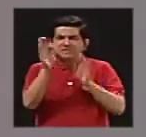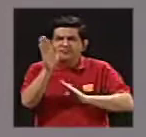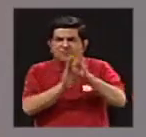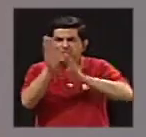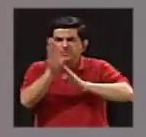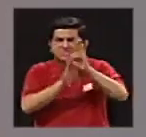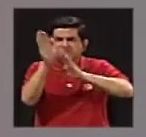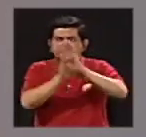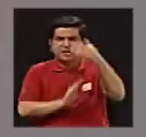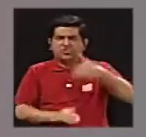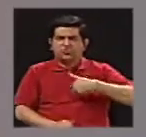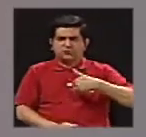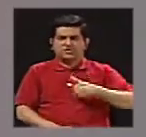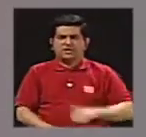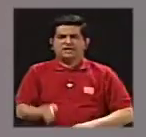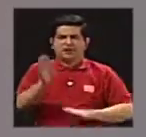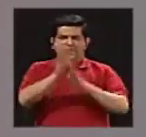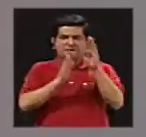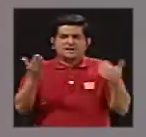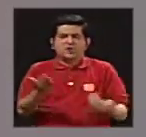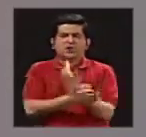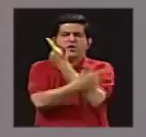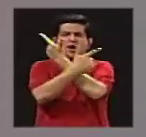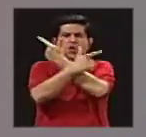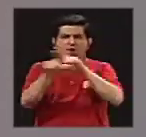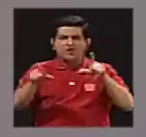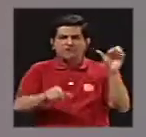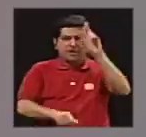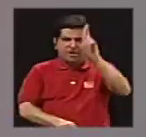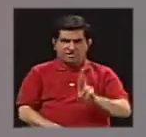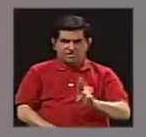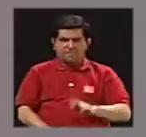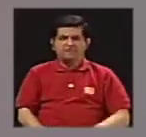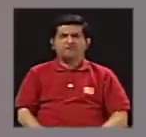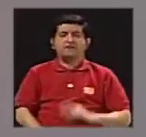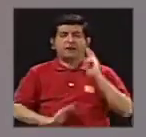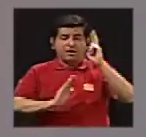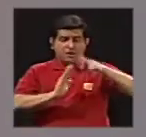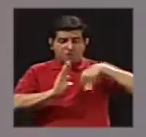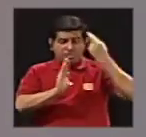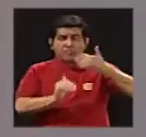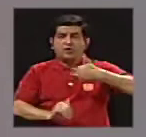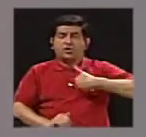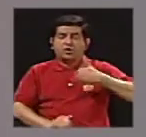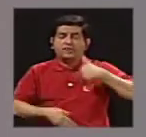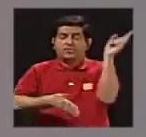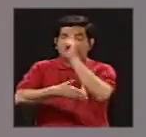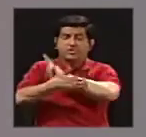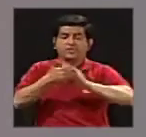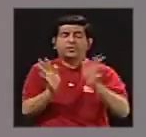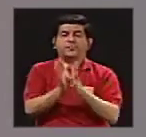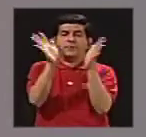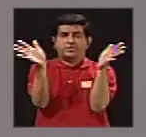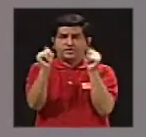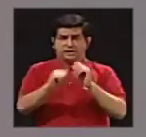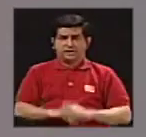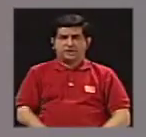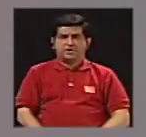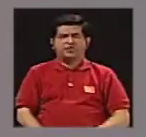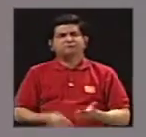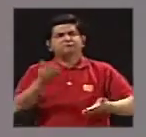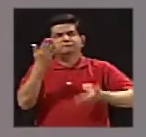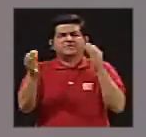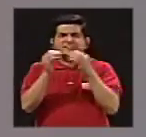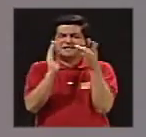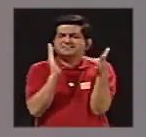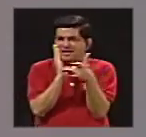a partir del desarrollo del ne ismo en Costa Rica el papel que debe tener la universidad pública un poco